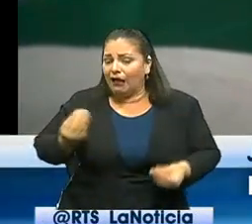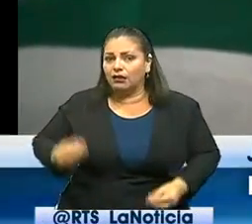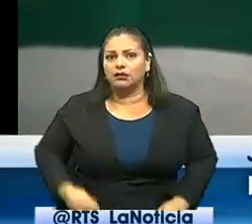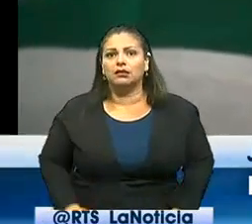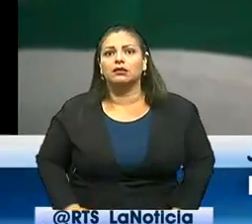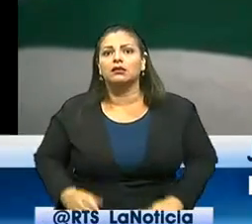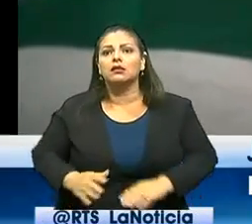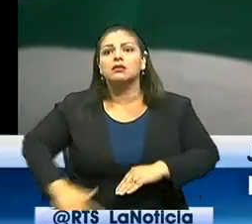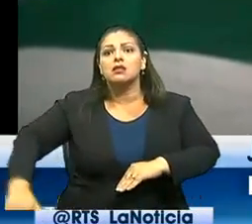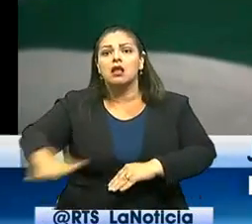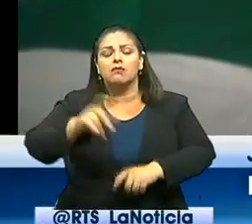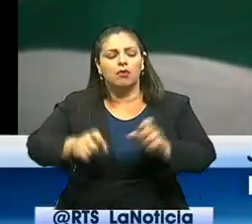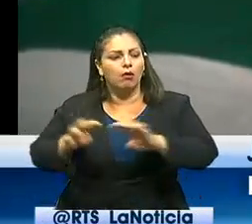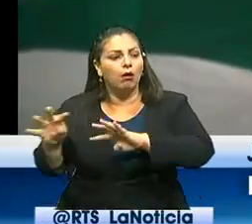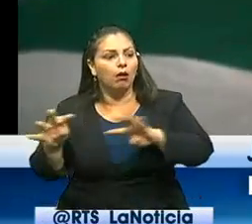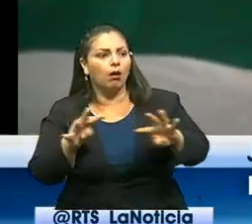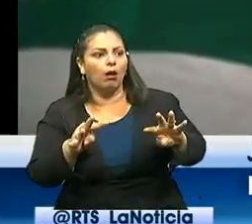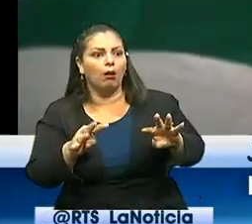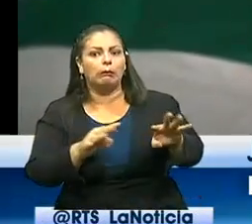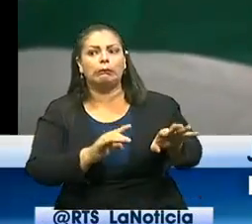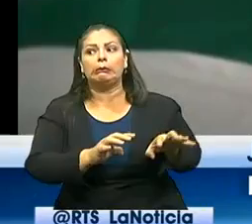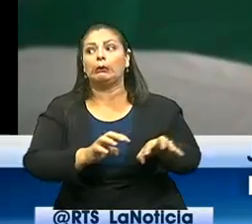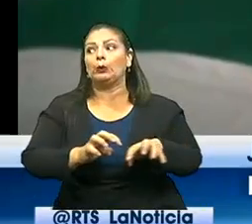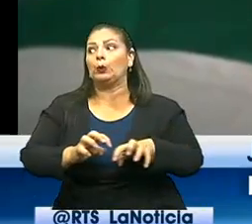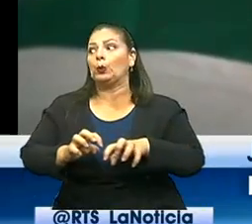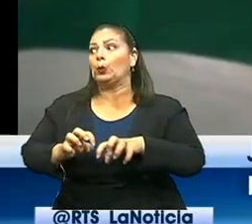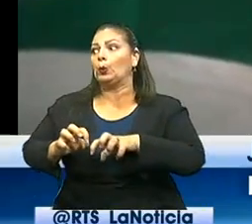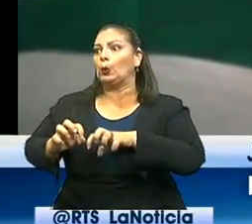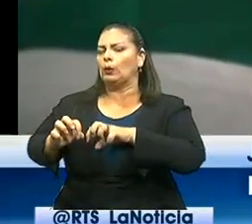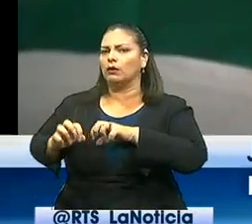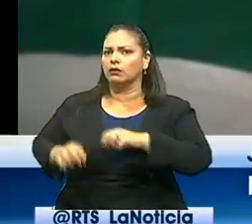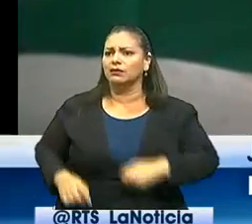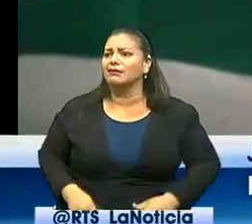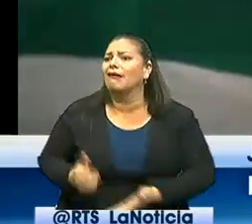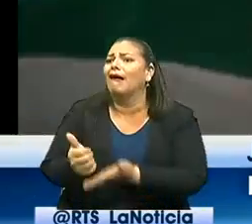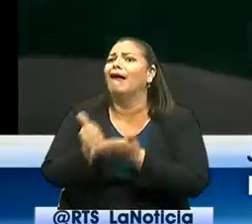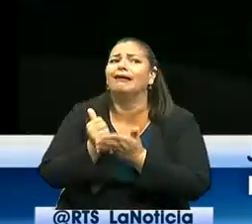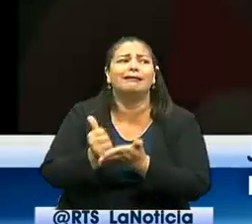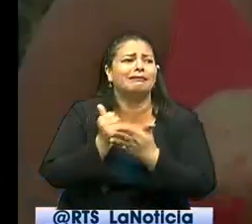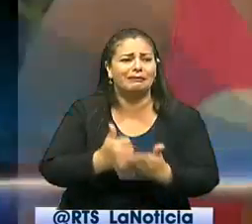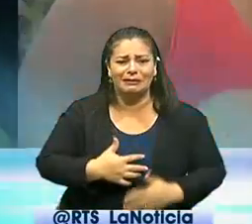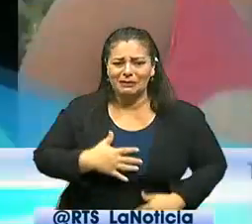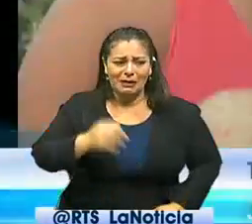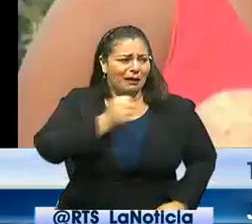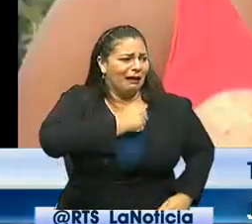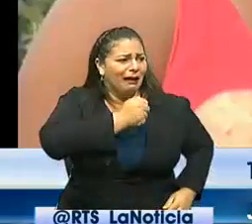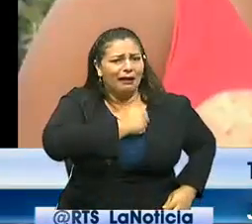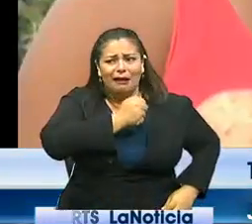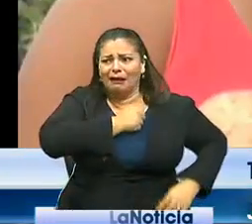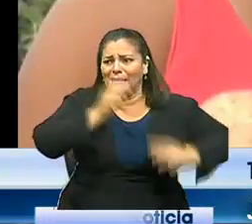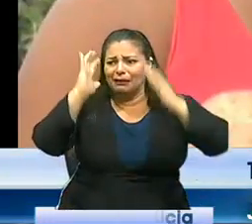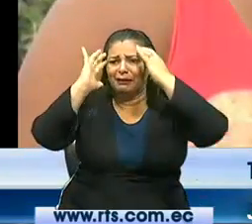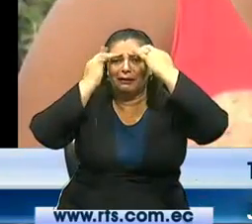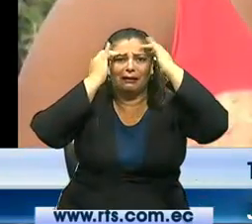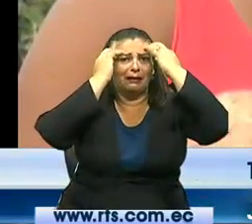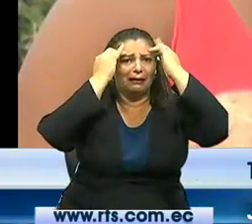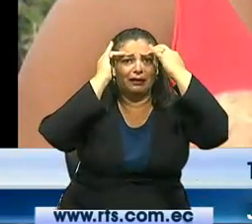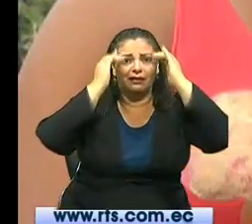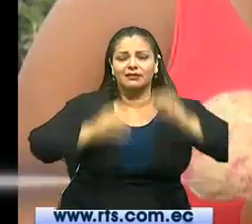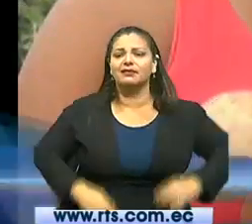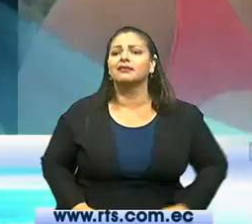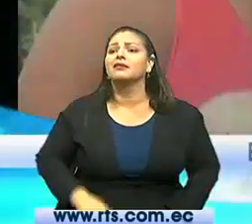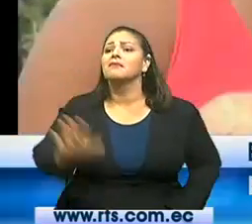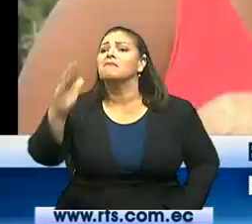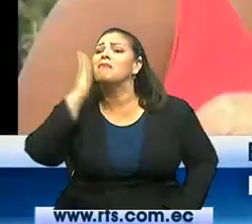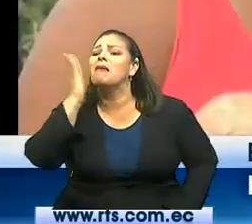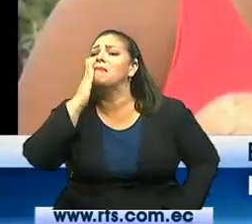no nos querían ayudar en ese momento, entonces estábamos demasiado asustadas. Mi mamá pidió ayuda